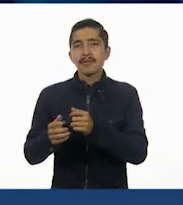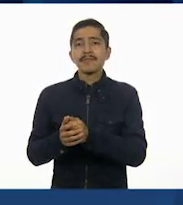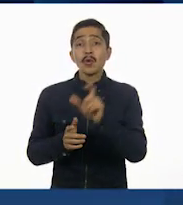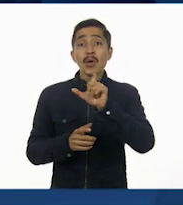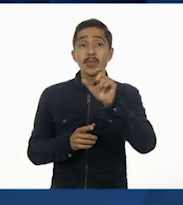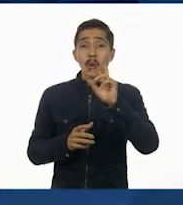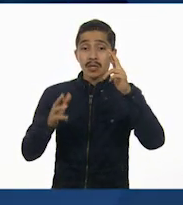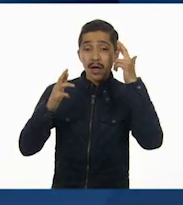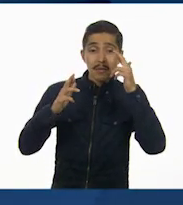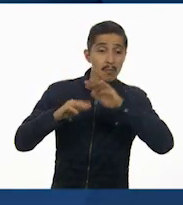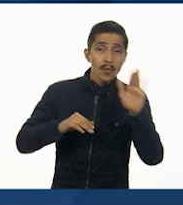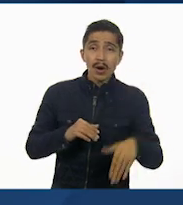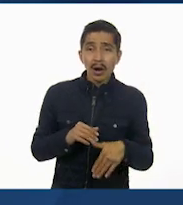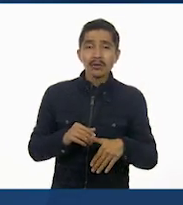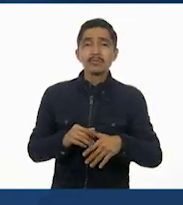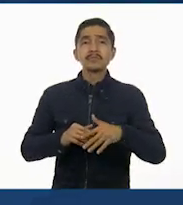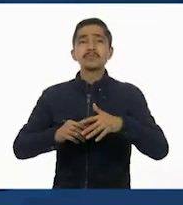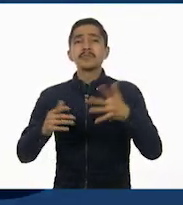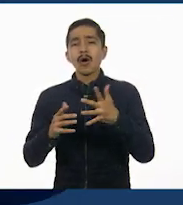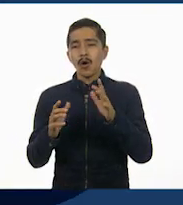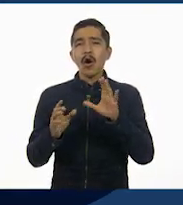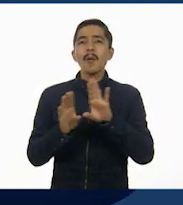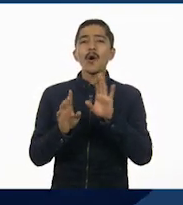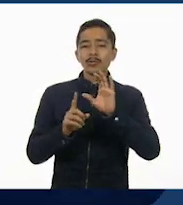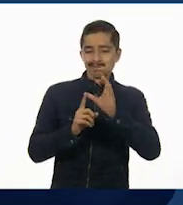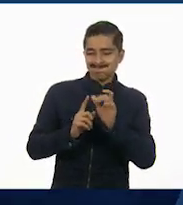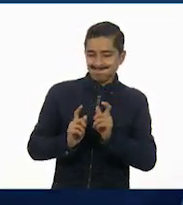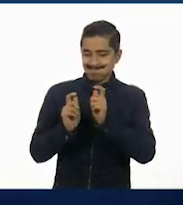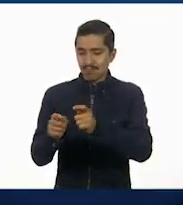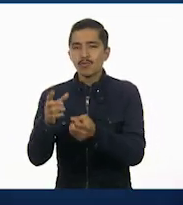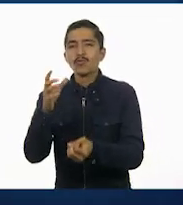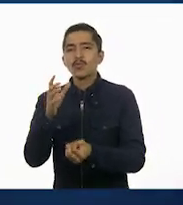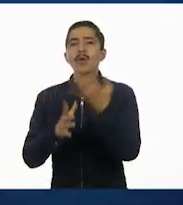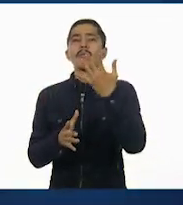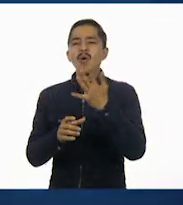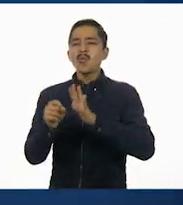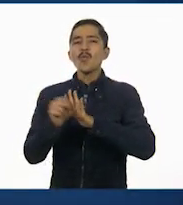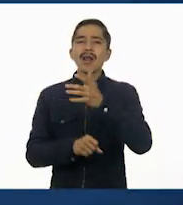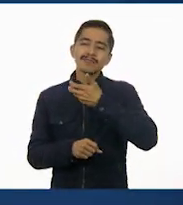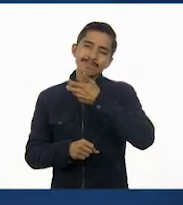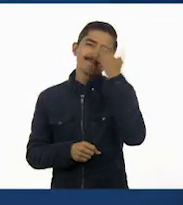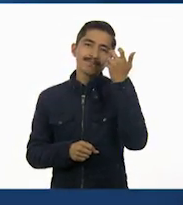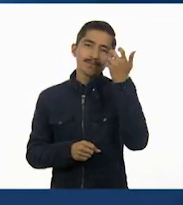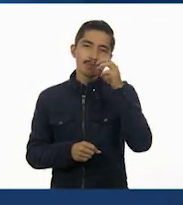moría, se celebraban comicios para elegir al nuevo monarca.